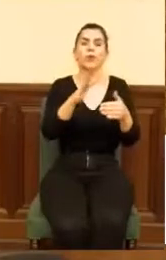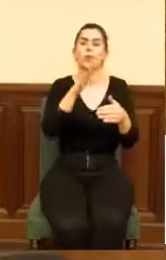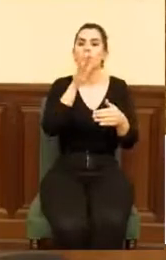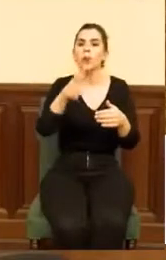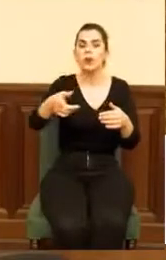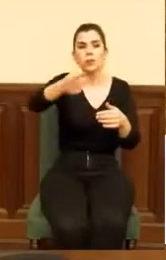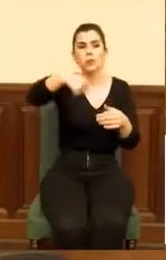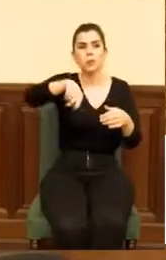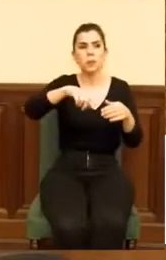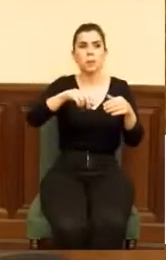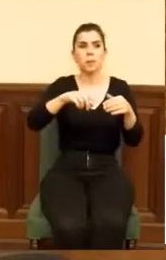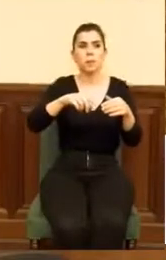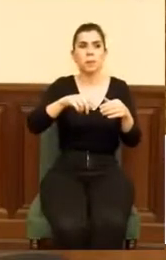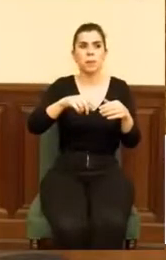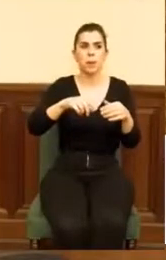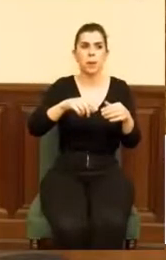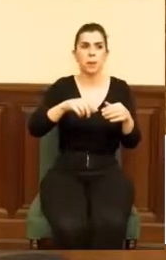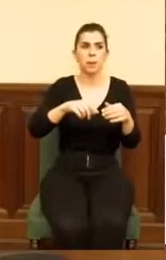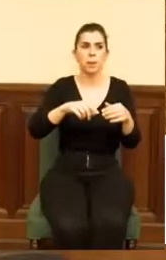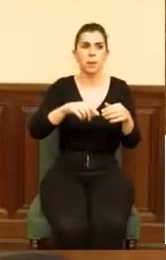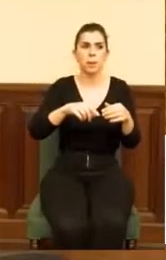los trámites